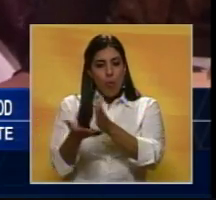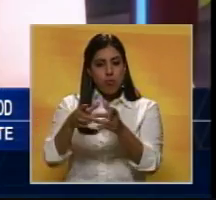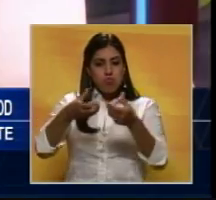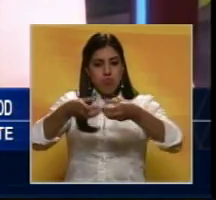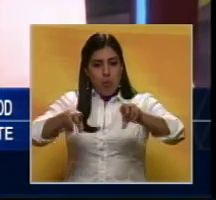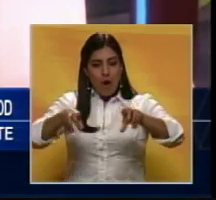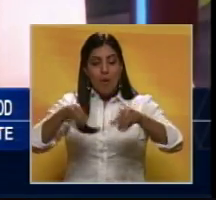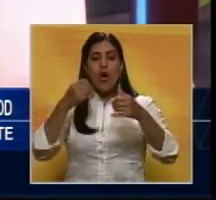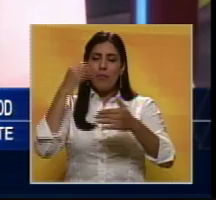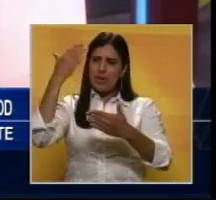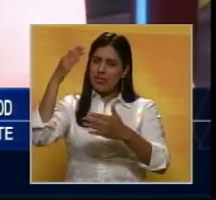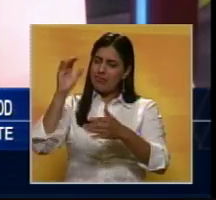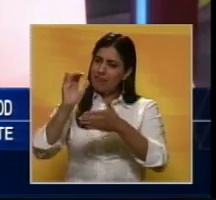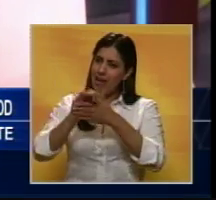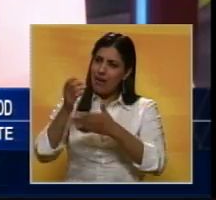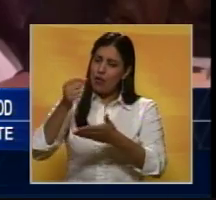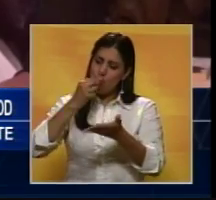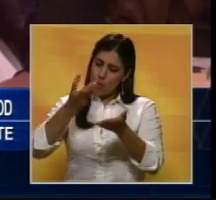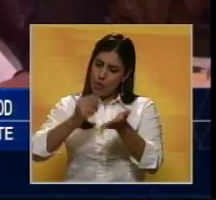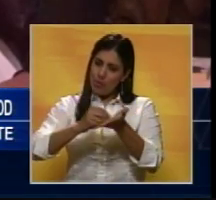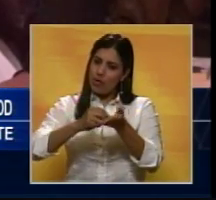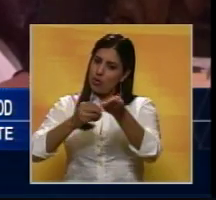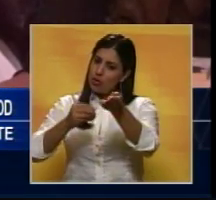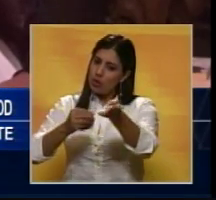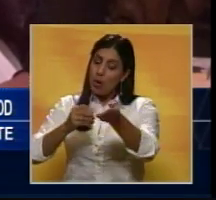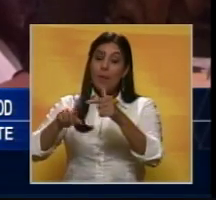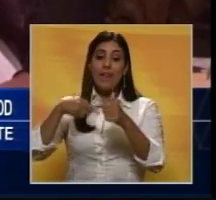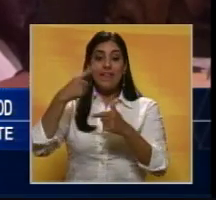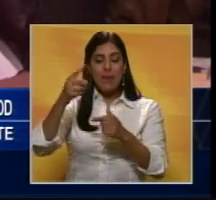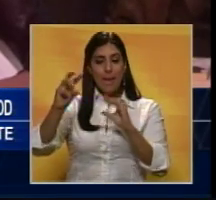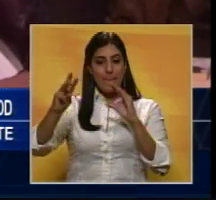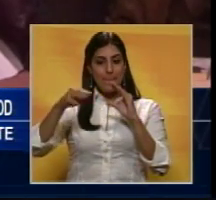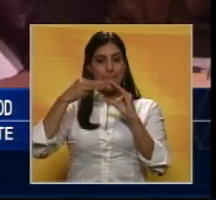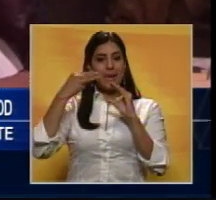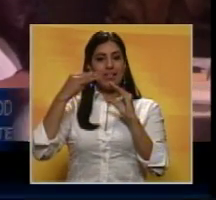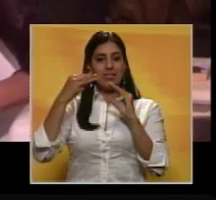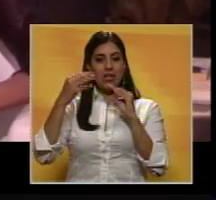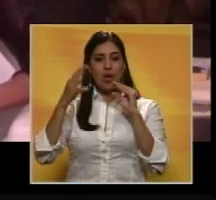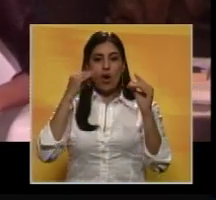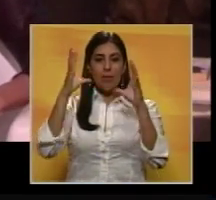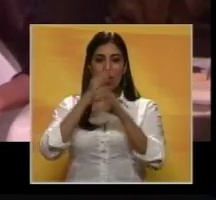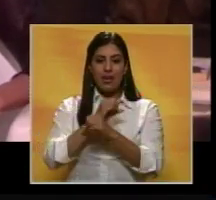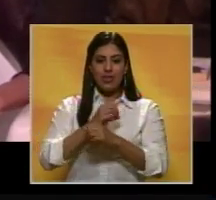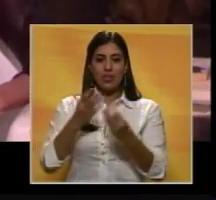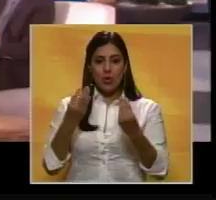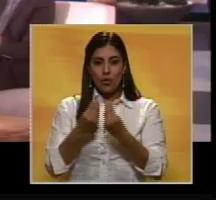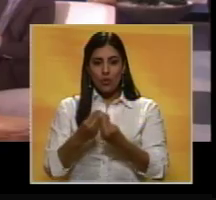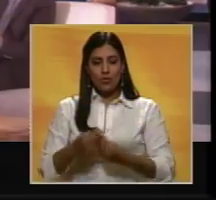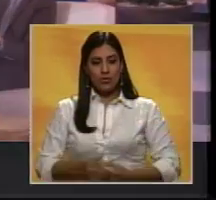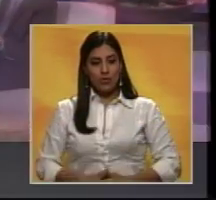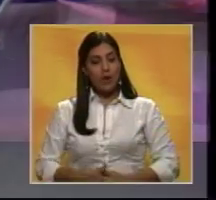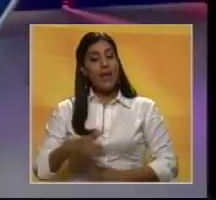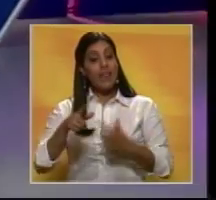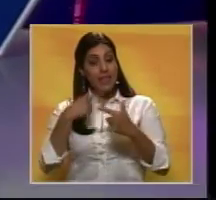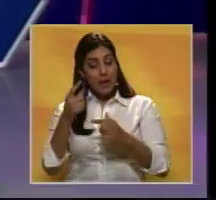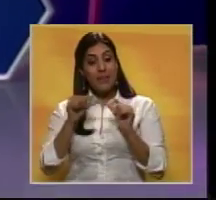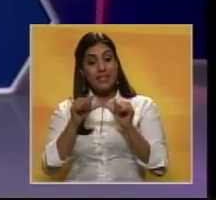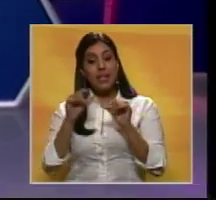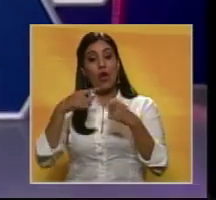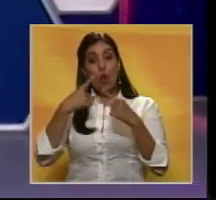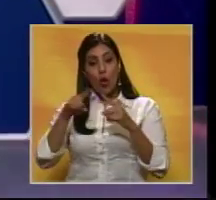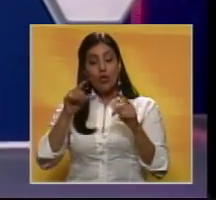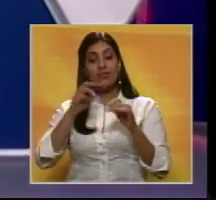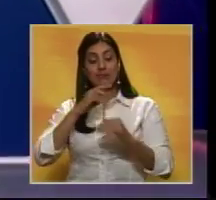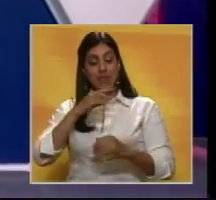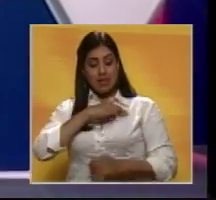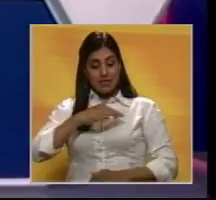la reconoció, se saludaron y le dio su número. Luego de un mensaje ya estaban cenando juntos. Y seguimos con los aspirantes